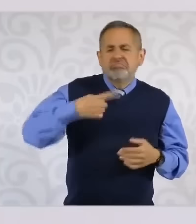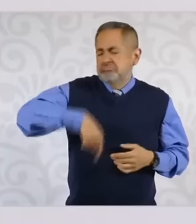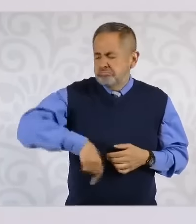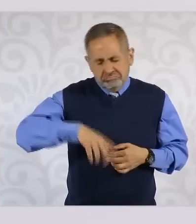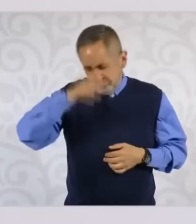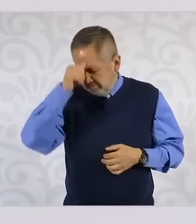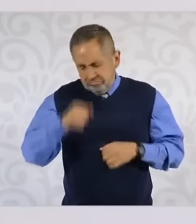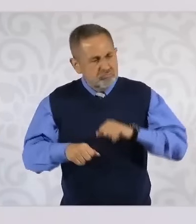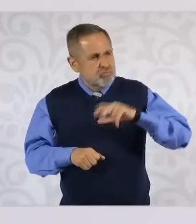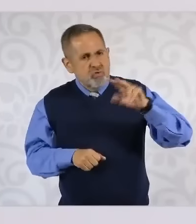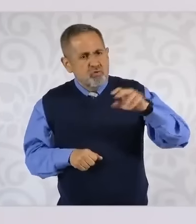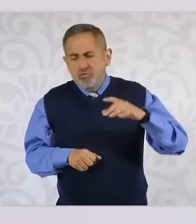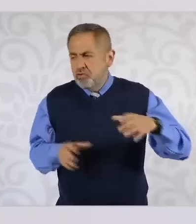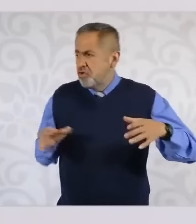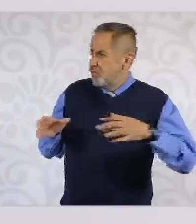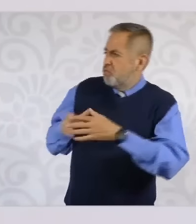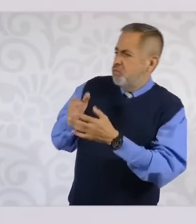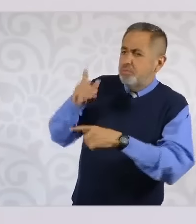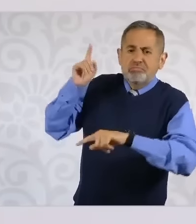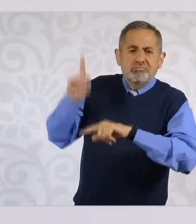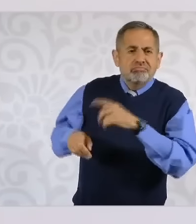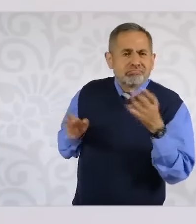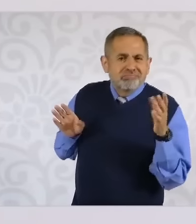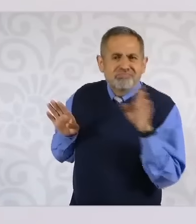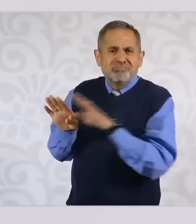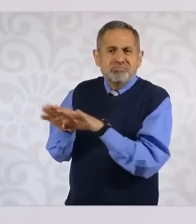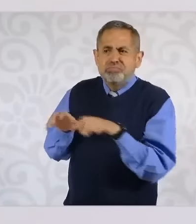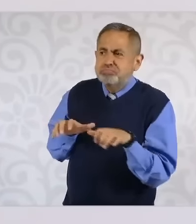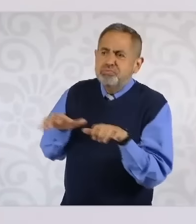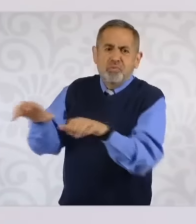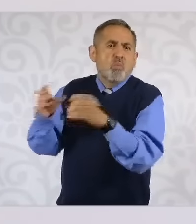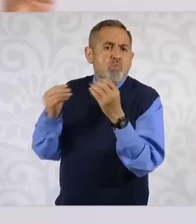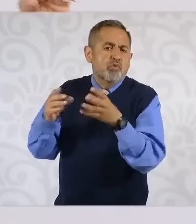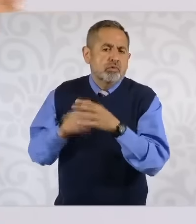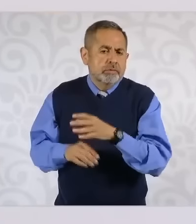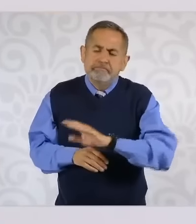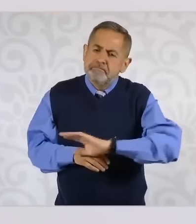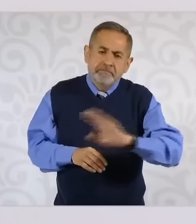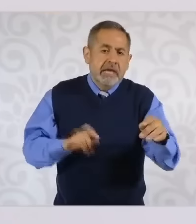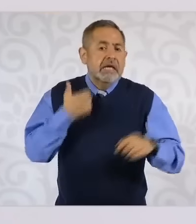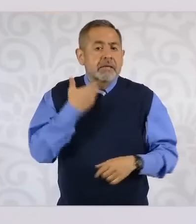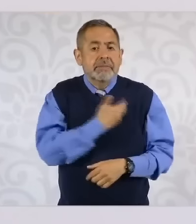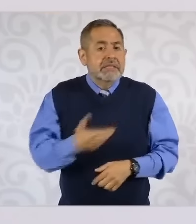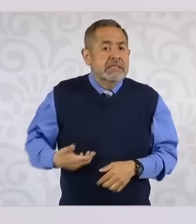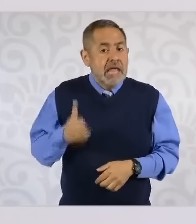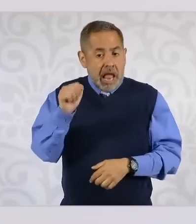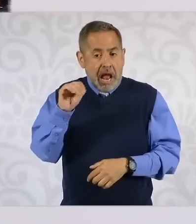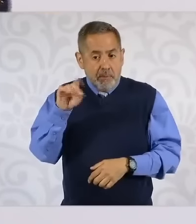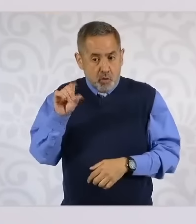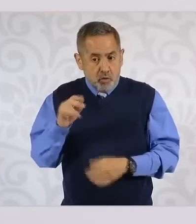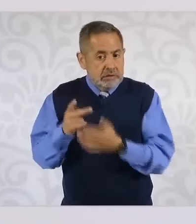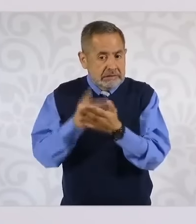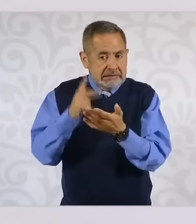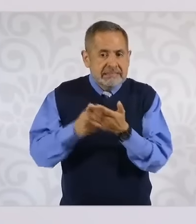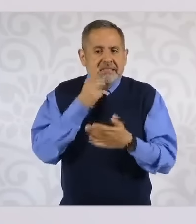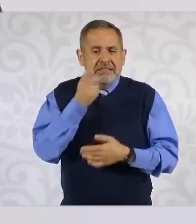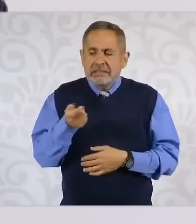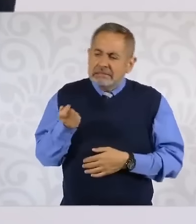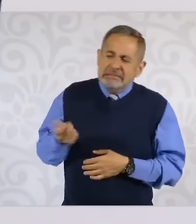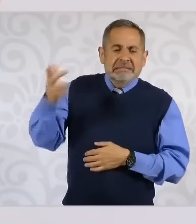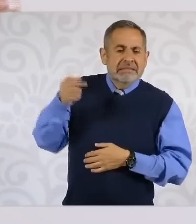de rechazados, se llamaban. Presidente López Obrador muchas veces habló de que a los jóvenes se les